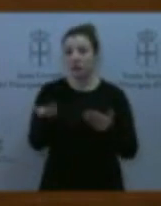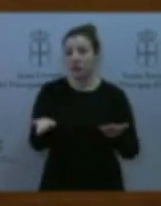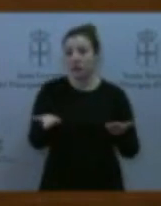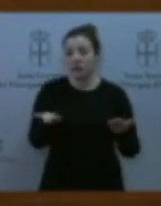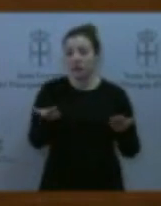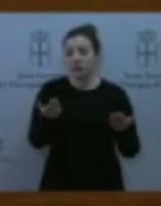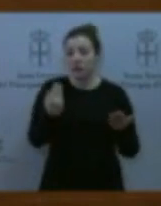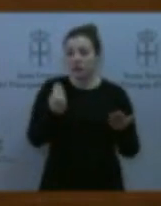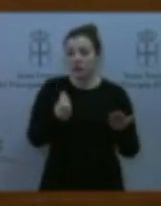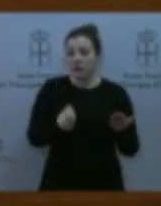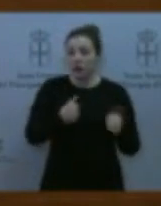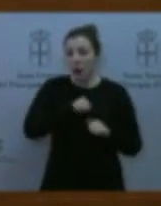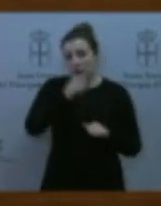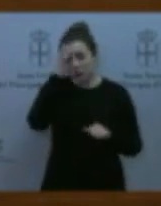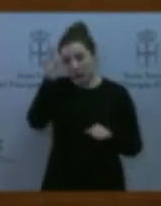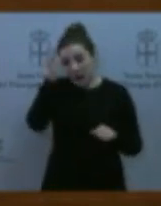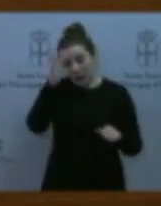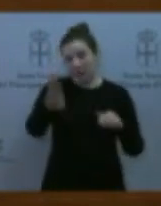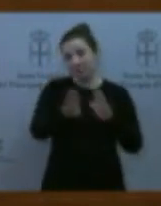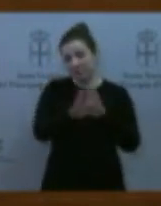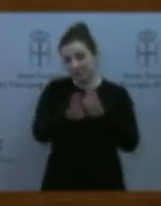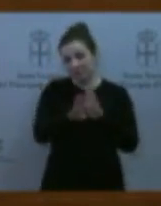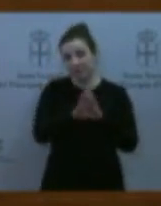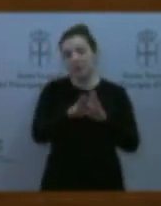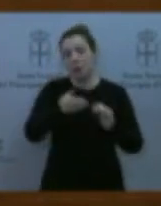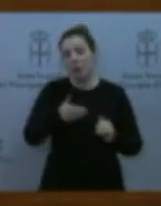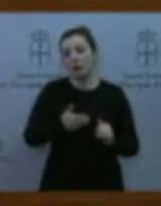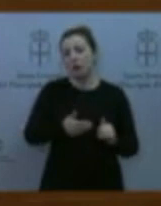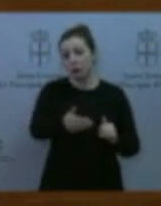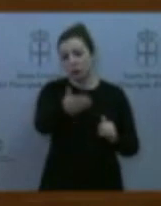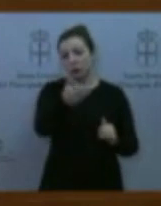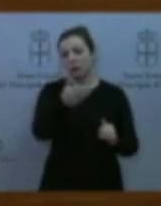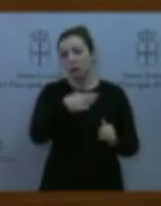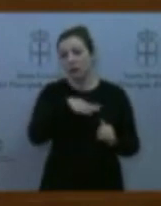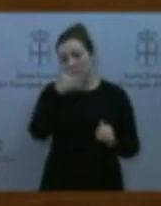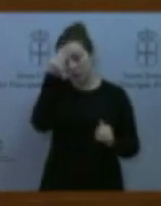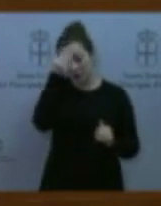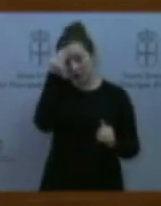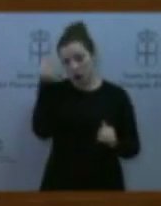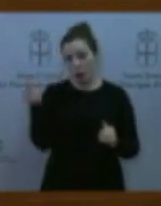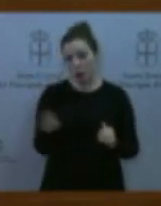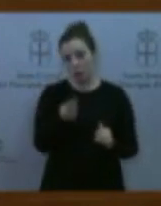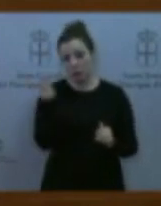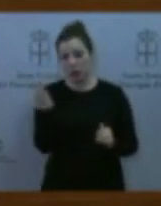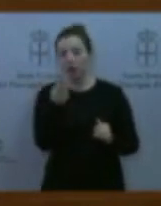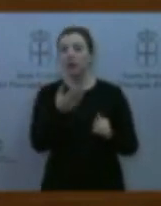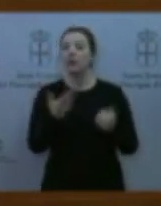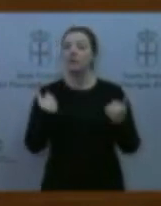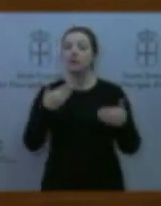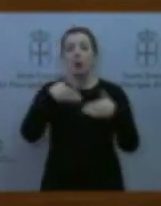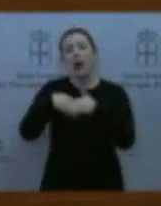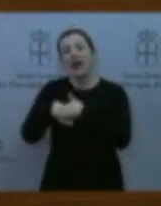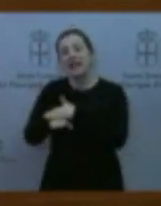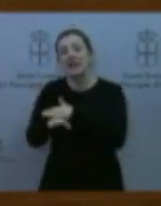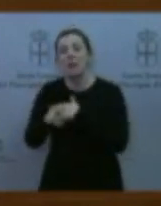futuro pues sean tenidos en cuenta. Y sobre la reserva de enmiendas, es una reserva que ya lo anticipo, es